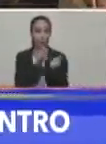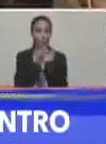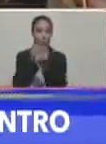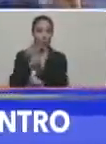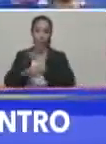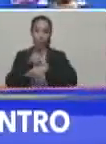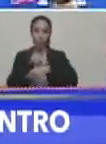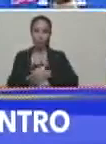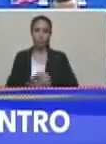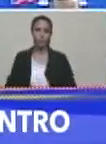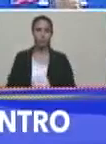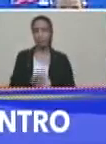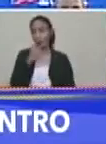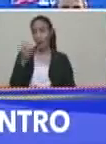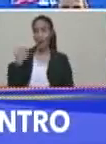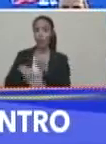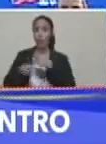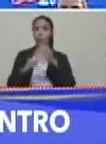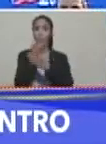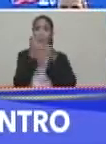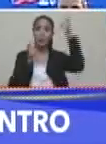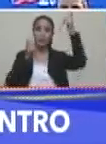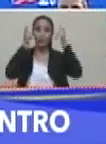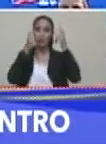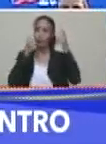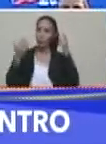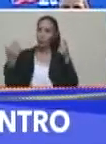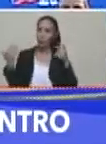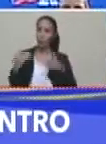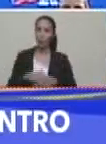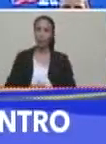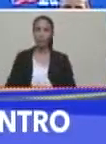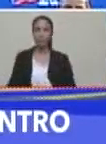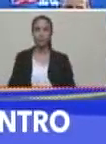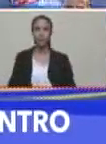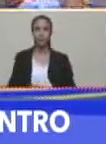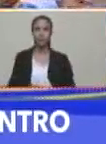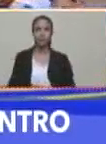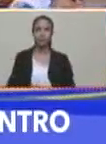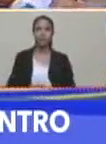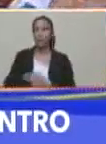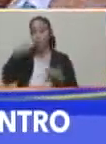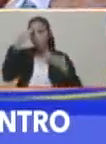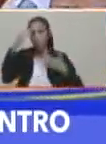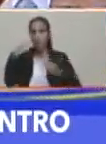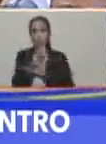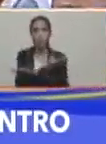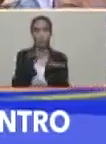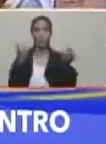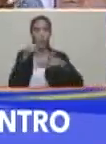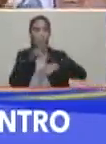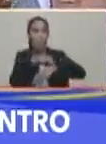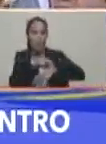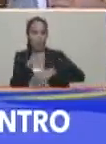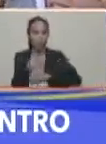100%, fundada por nuestro comandante Hugo Chávez Frías. Saludo a todo el personal